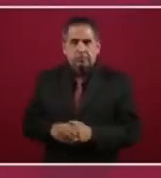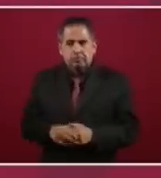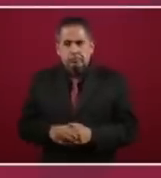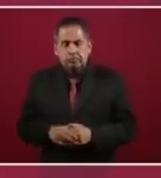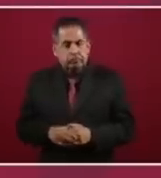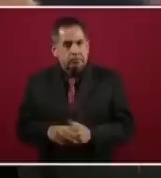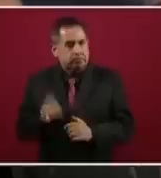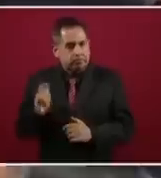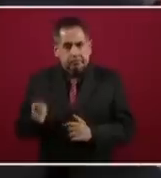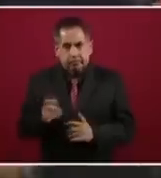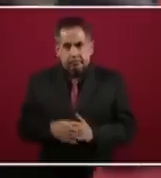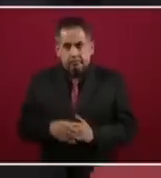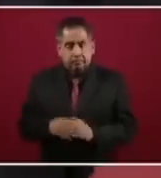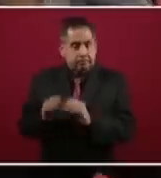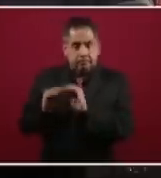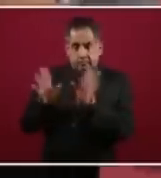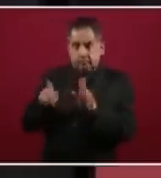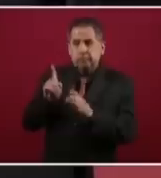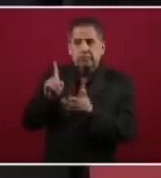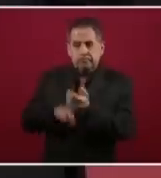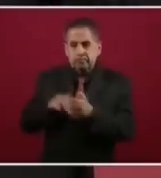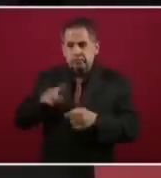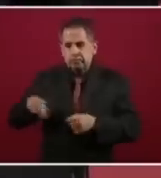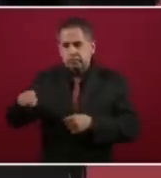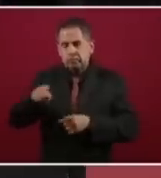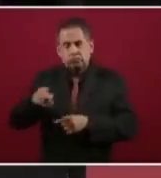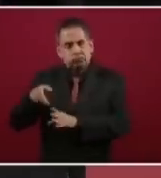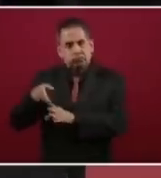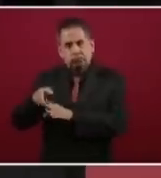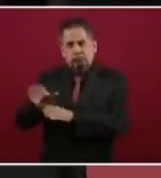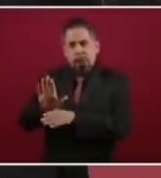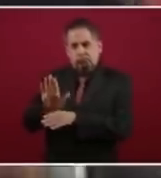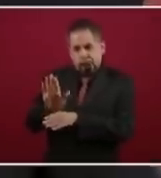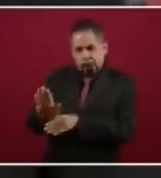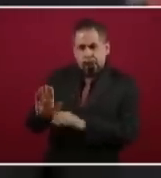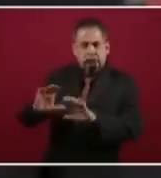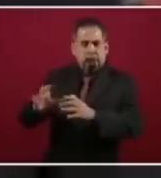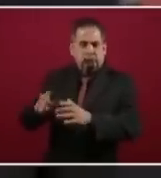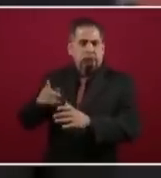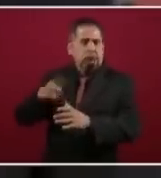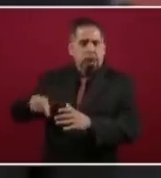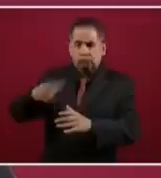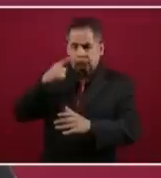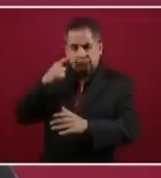es muy claro que se trata de un asunto que tienen que resolver